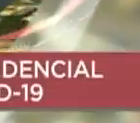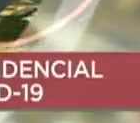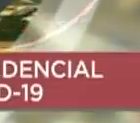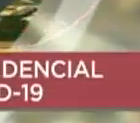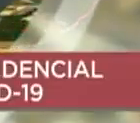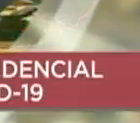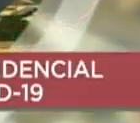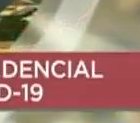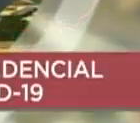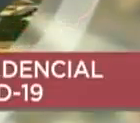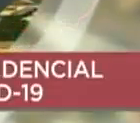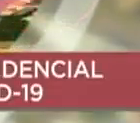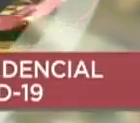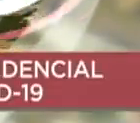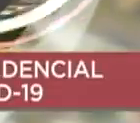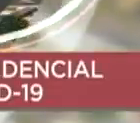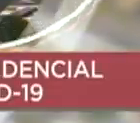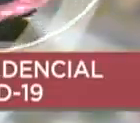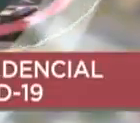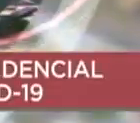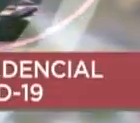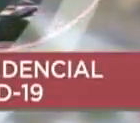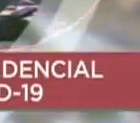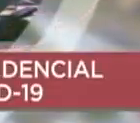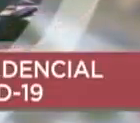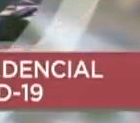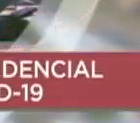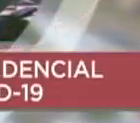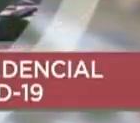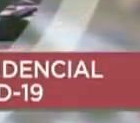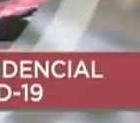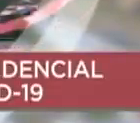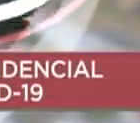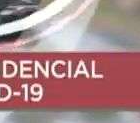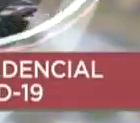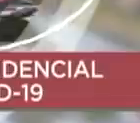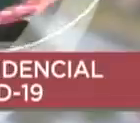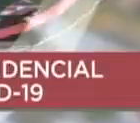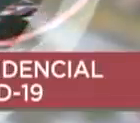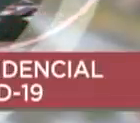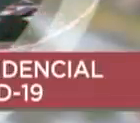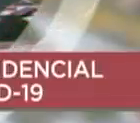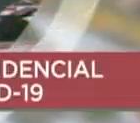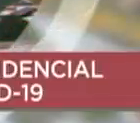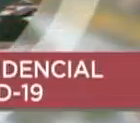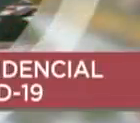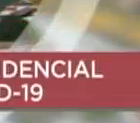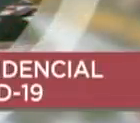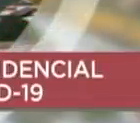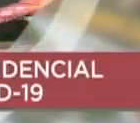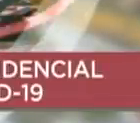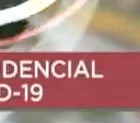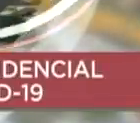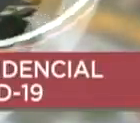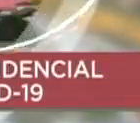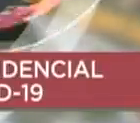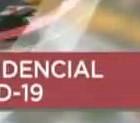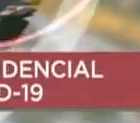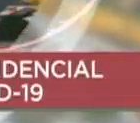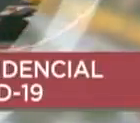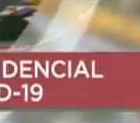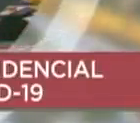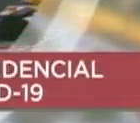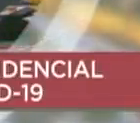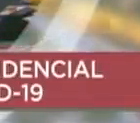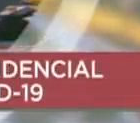más en este proceso que lleva de su propio esquema, su propia fórmula para alcanzar